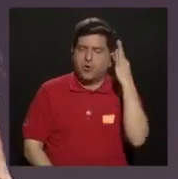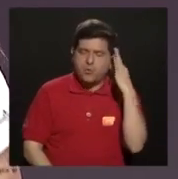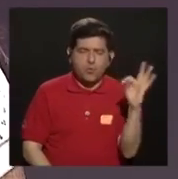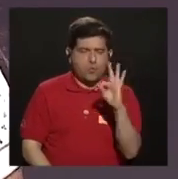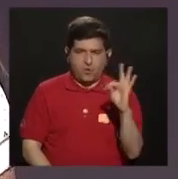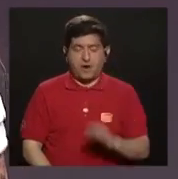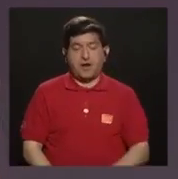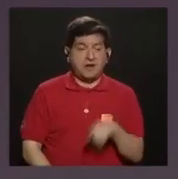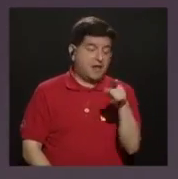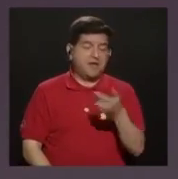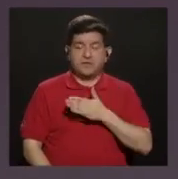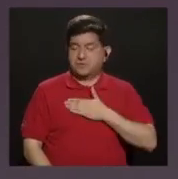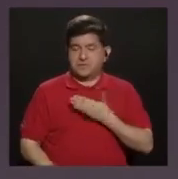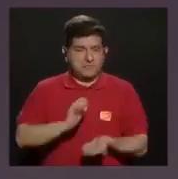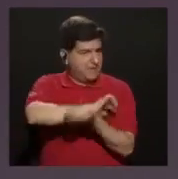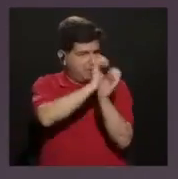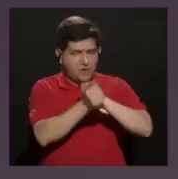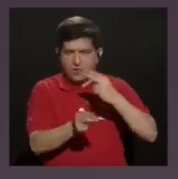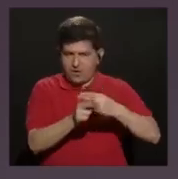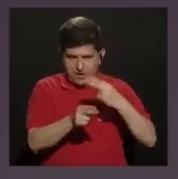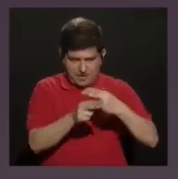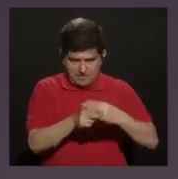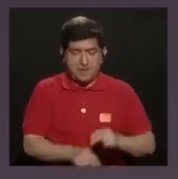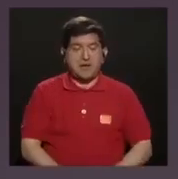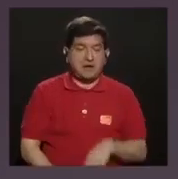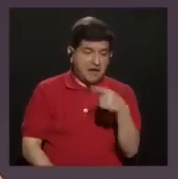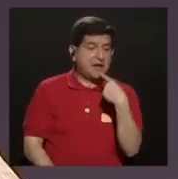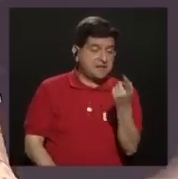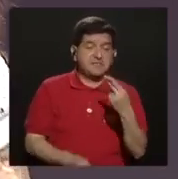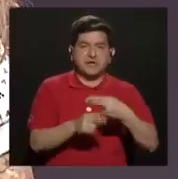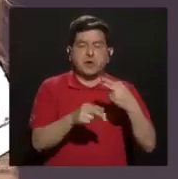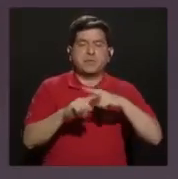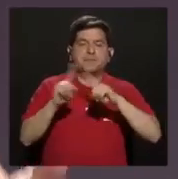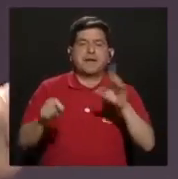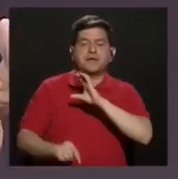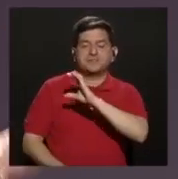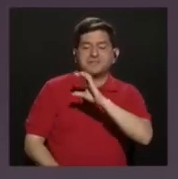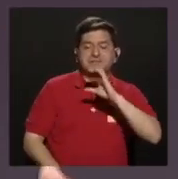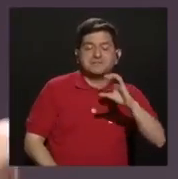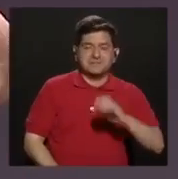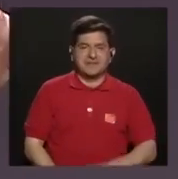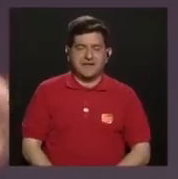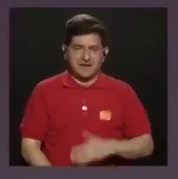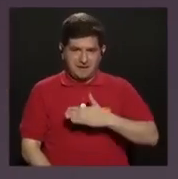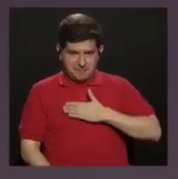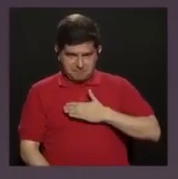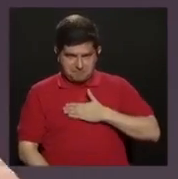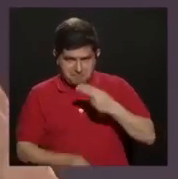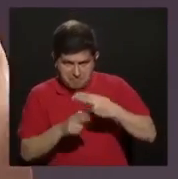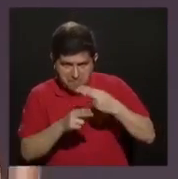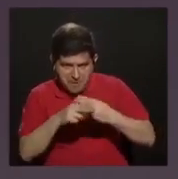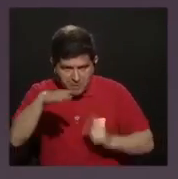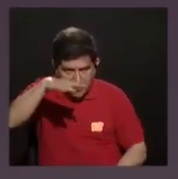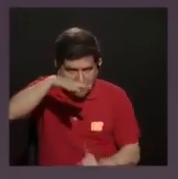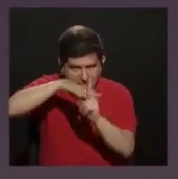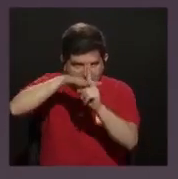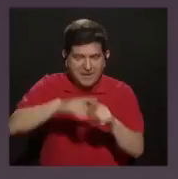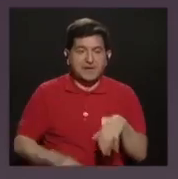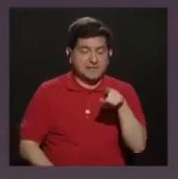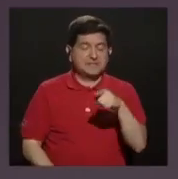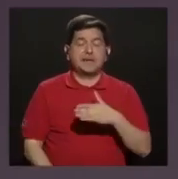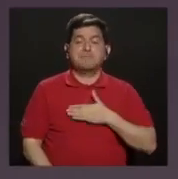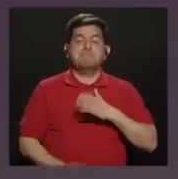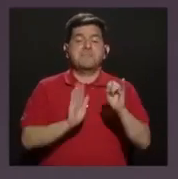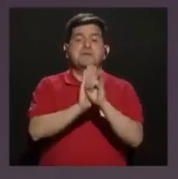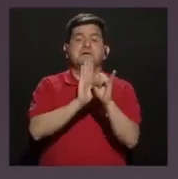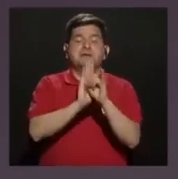no me puede cambiar el nombre, entonces tengo Pedro, pero bueno, dice conocida como, porque así es como trabajo, así es como estudio, así es como a mí me identifica la